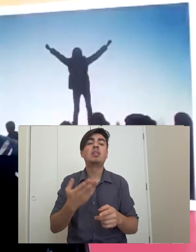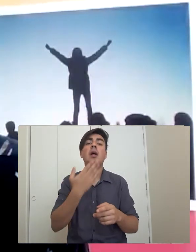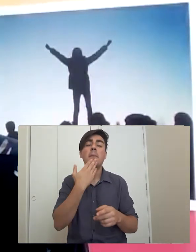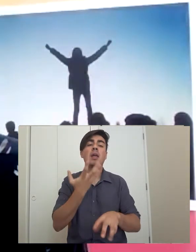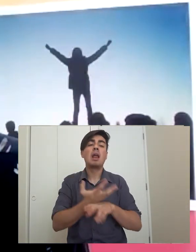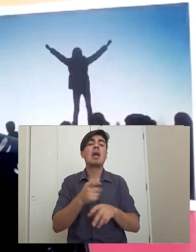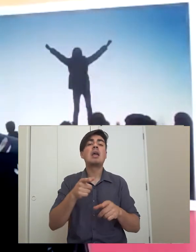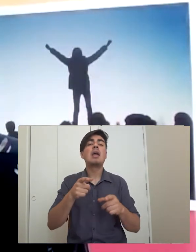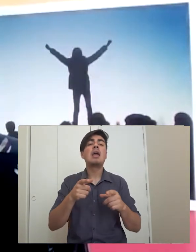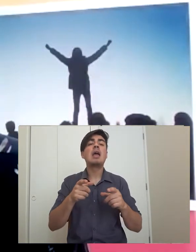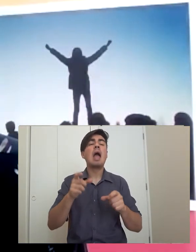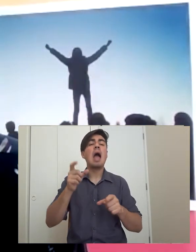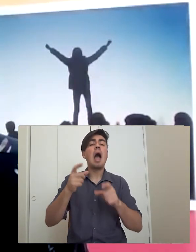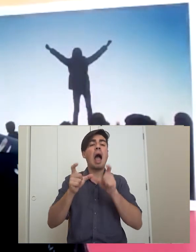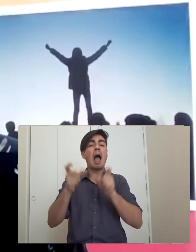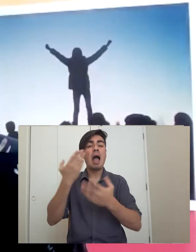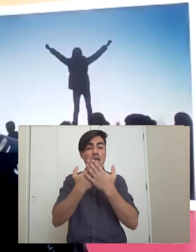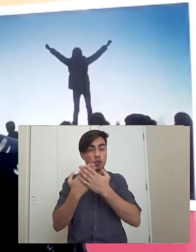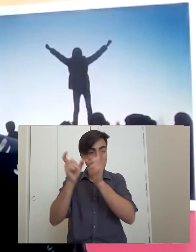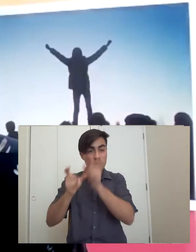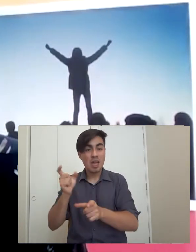vulnerables.